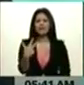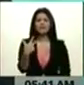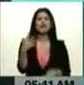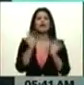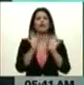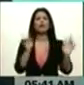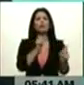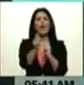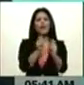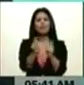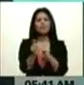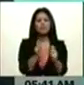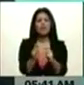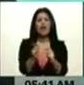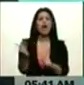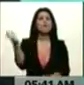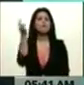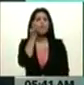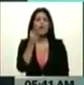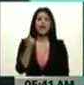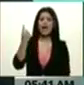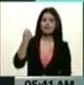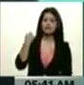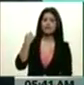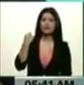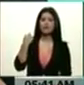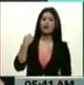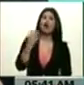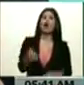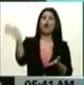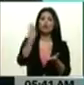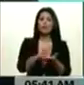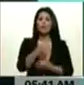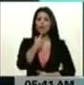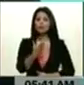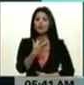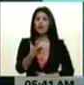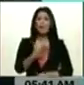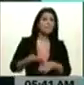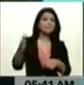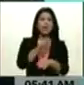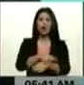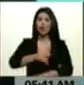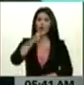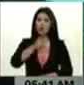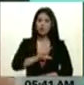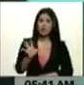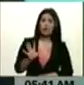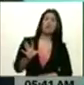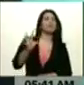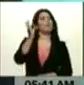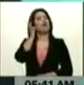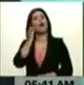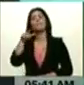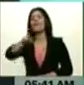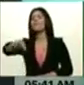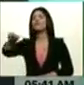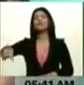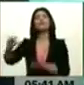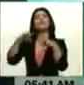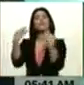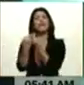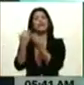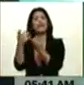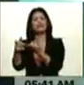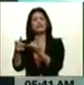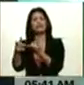prensa. Esta señora ayer dijo, volvió pero ratificó y lo dijo peor, de la forma peor. Que es que la víctima de la guarimba está segura ya que las